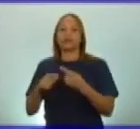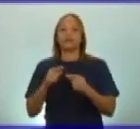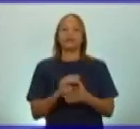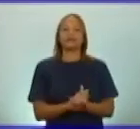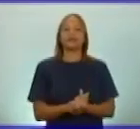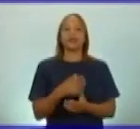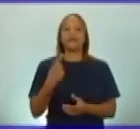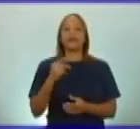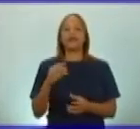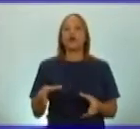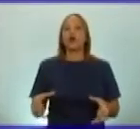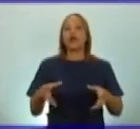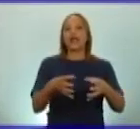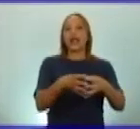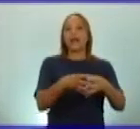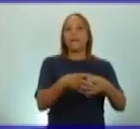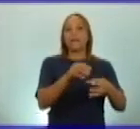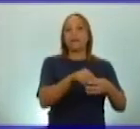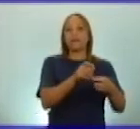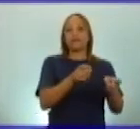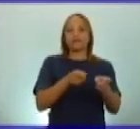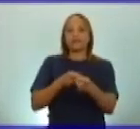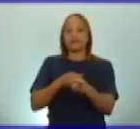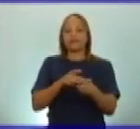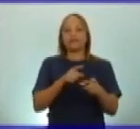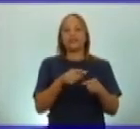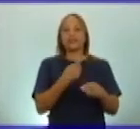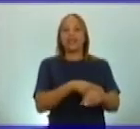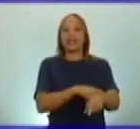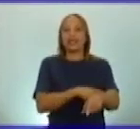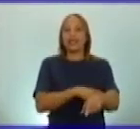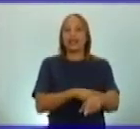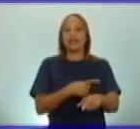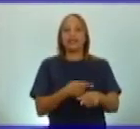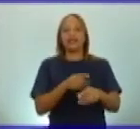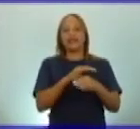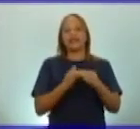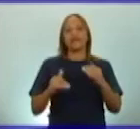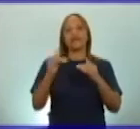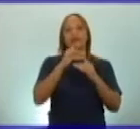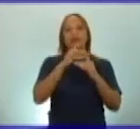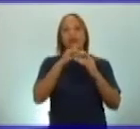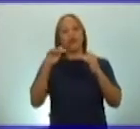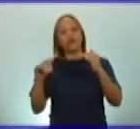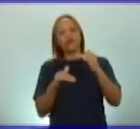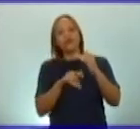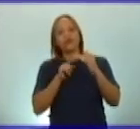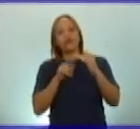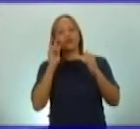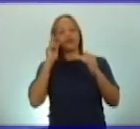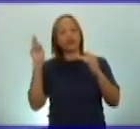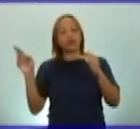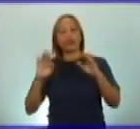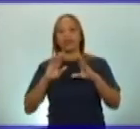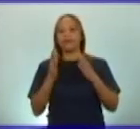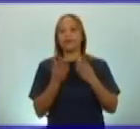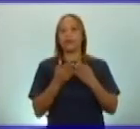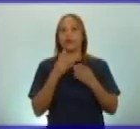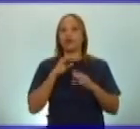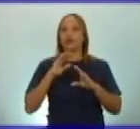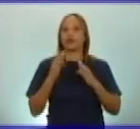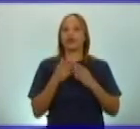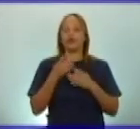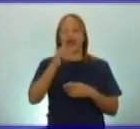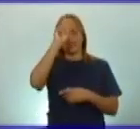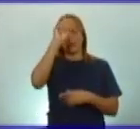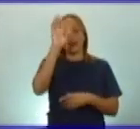de concentración, la teoría de la raza superior, raza inferior, recordarán ustedes, como todos los que no eran de